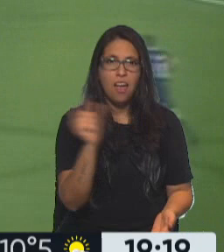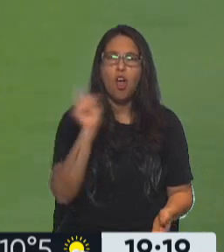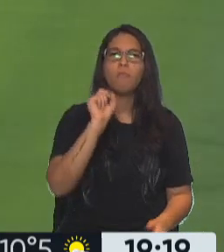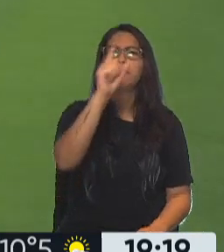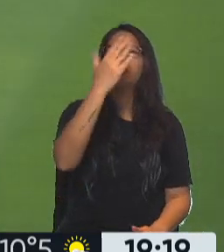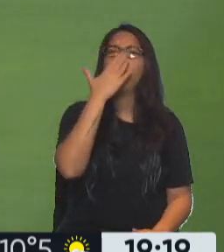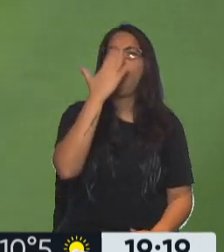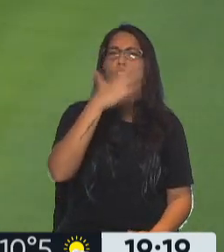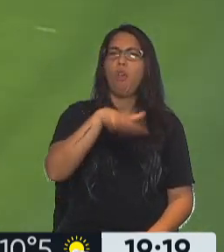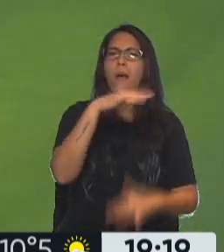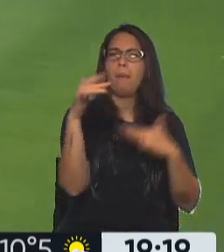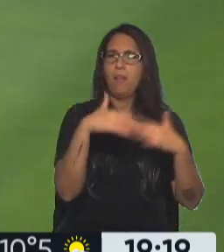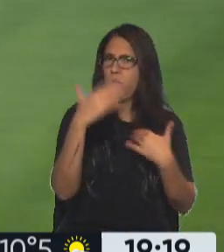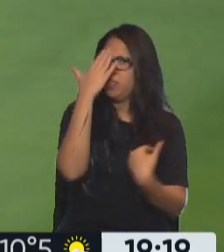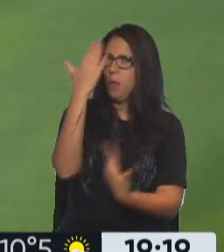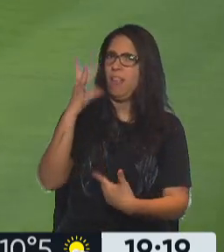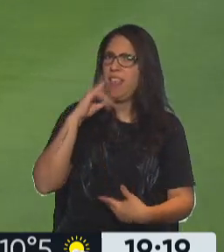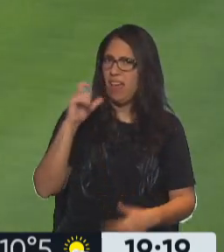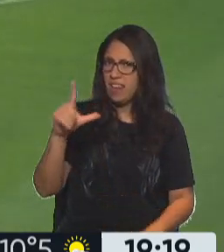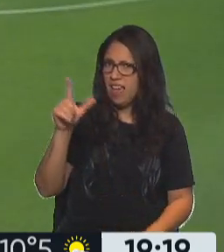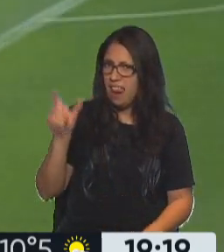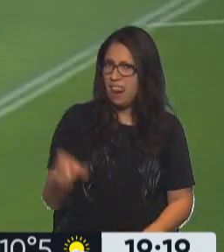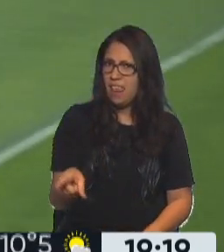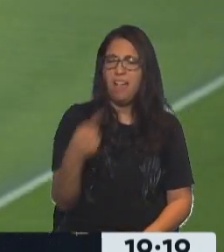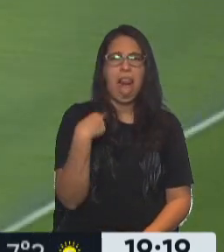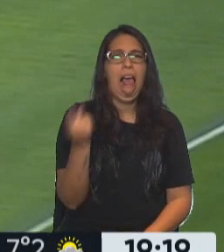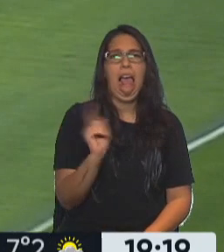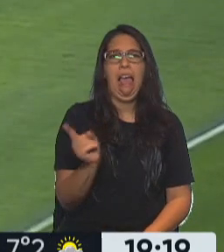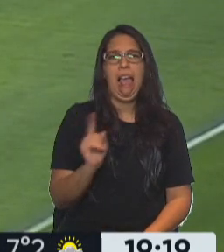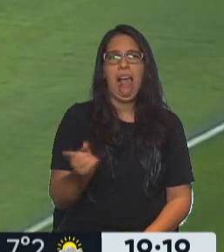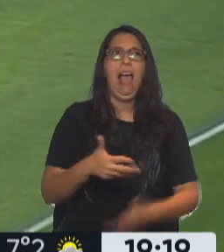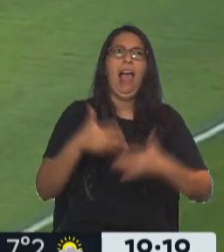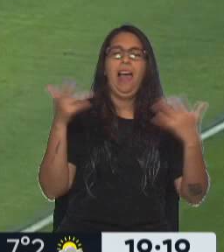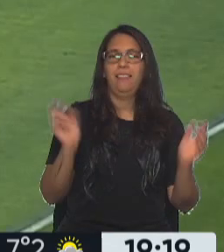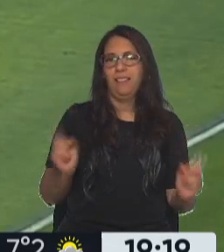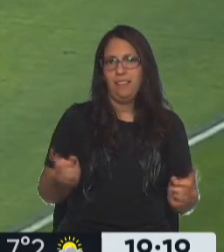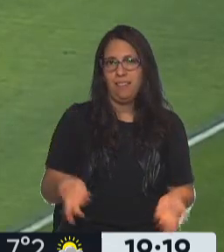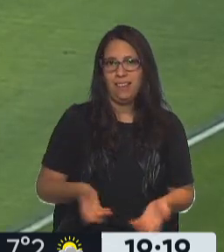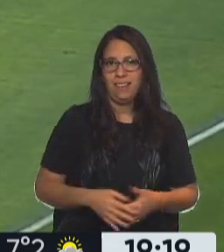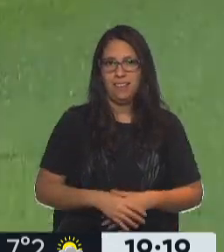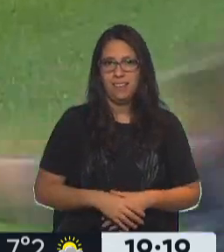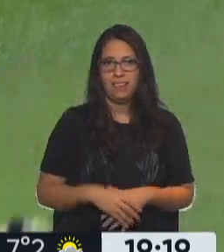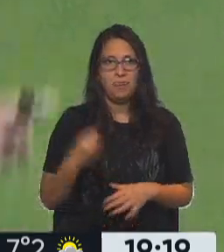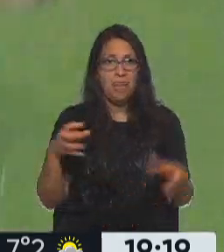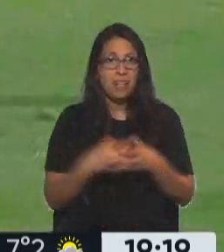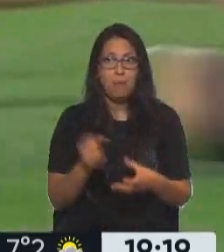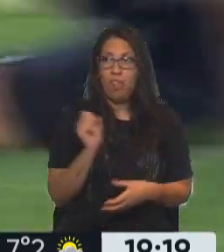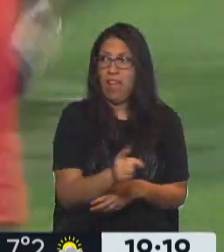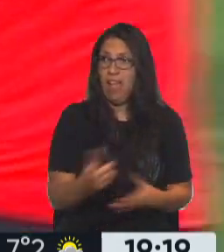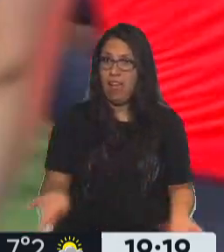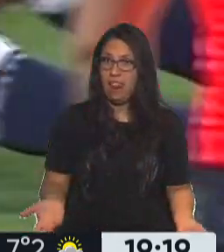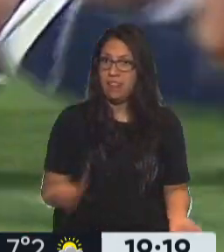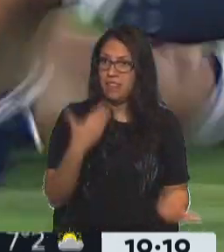Córdoba. ¿Pero lo saludaste a Daniel? No, tampoco la pavada. ¿Cómo es el equipo de él? ¿Cómo lo saludó?